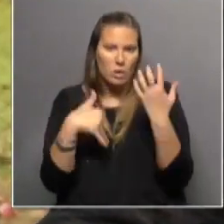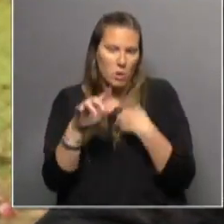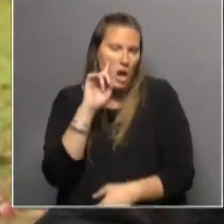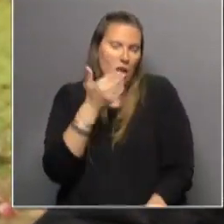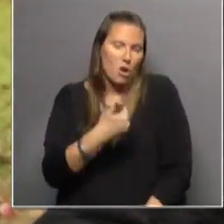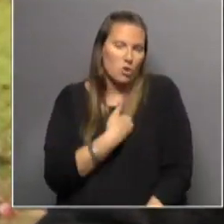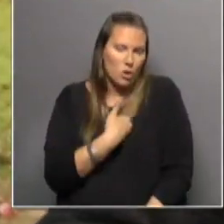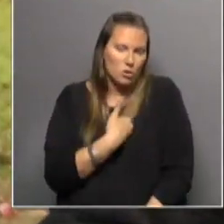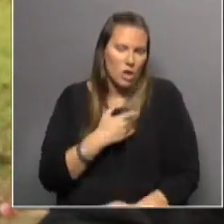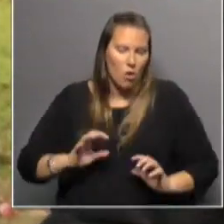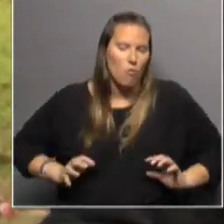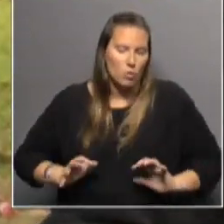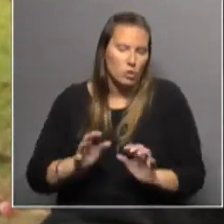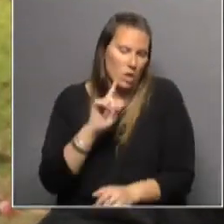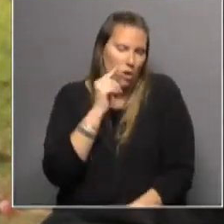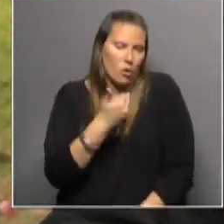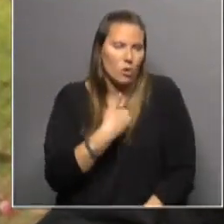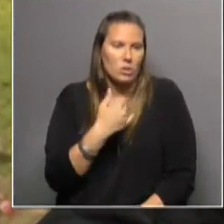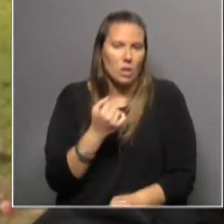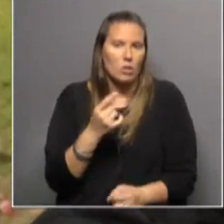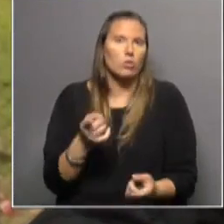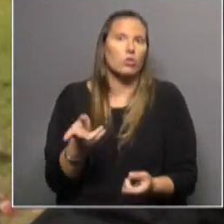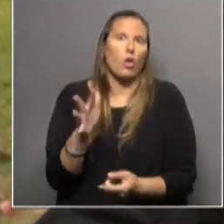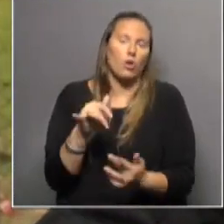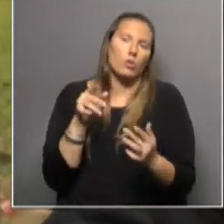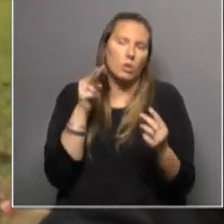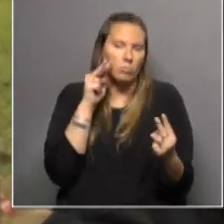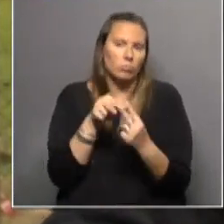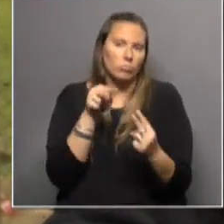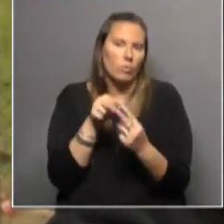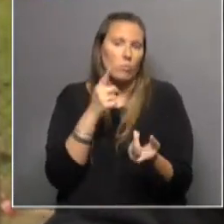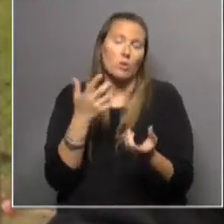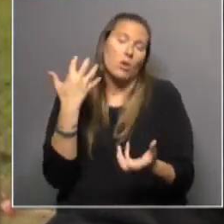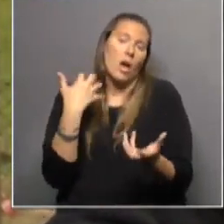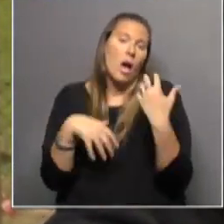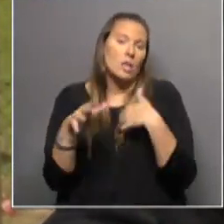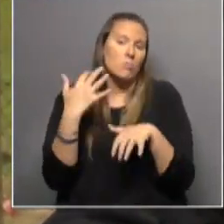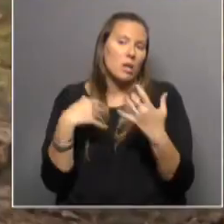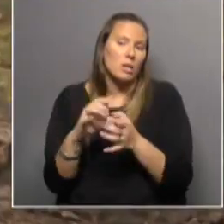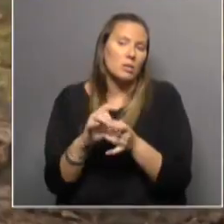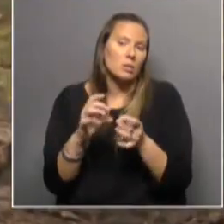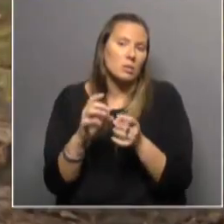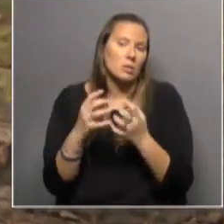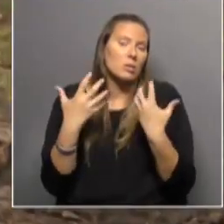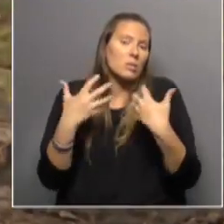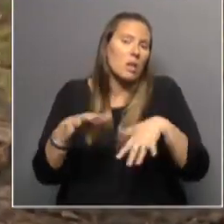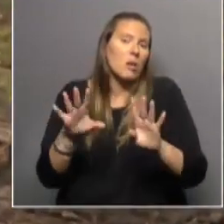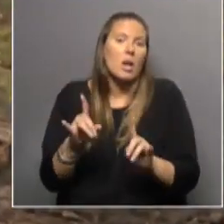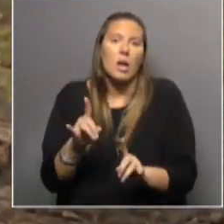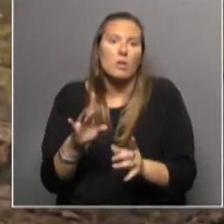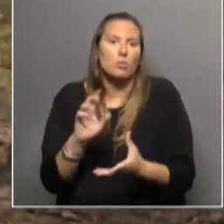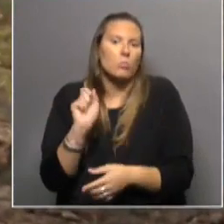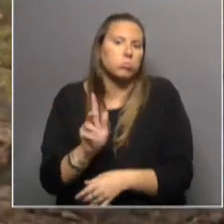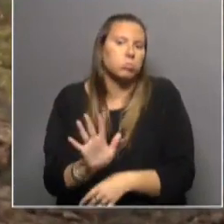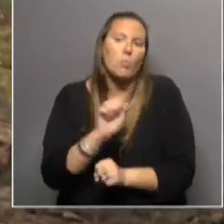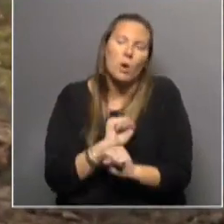reconocen a los funcionarios por lo menos, siguen siendo animales salvajes, ¿no? O sea, que el instinto de ellos